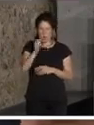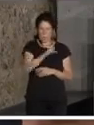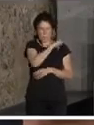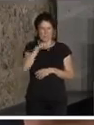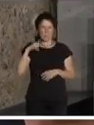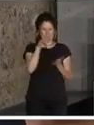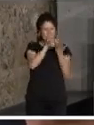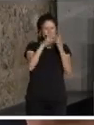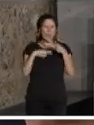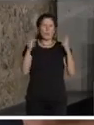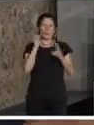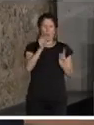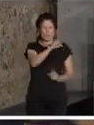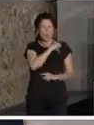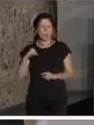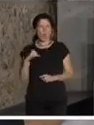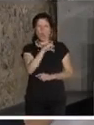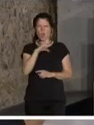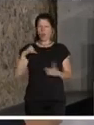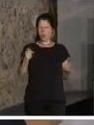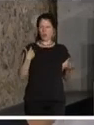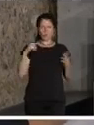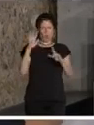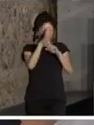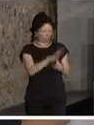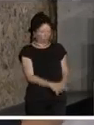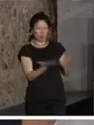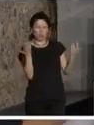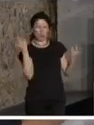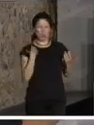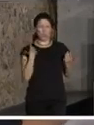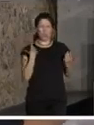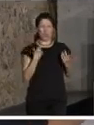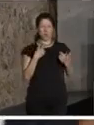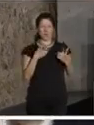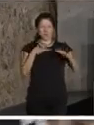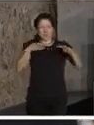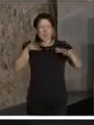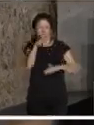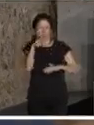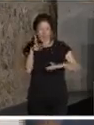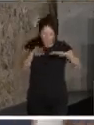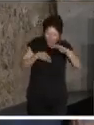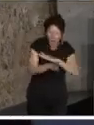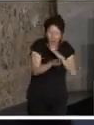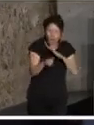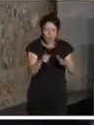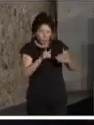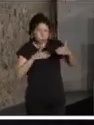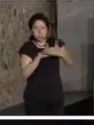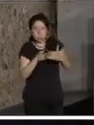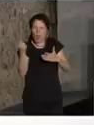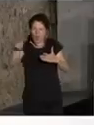privatizar los servicios públicos degradarlos impedir que la gente acceda a sus derechos